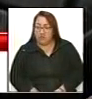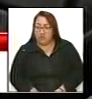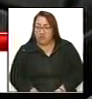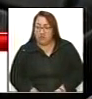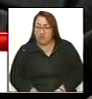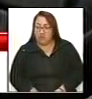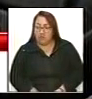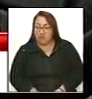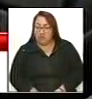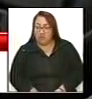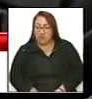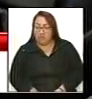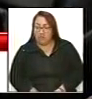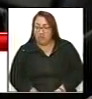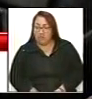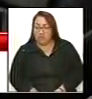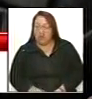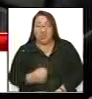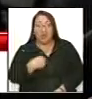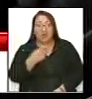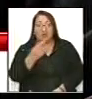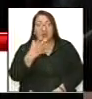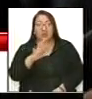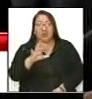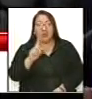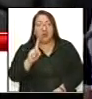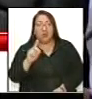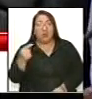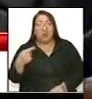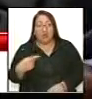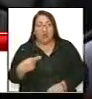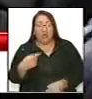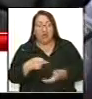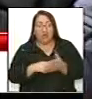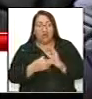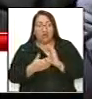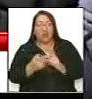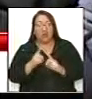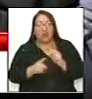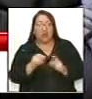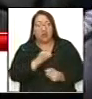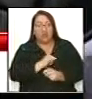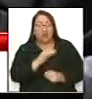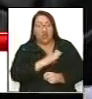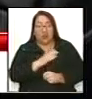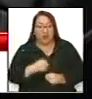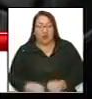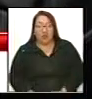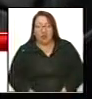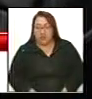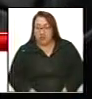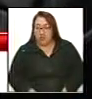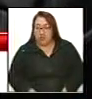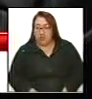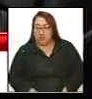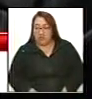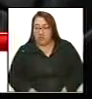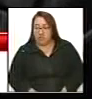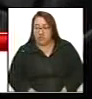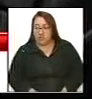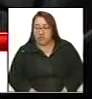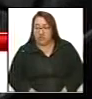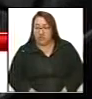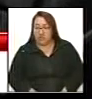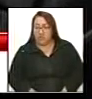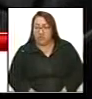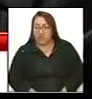también tenemos el 151G, que está establecido o referido a los órganos de gobierno, ¿no? Con la modificación de la norma se ha indicado